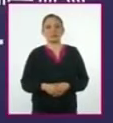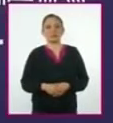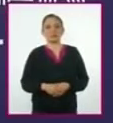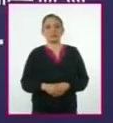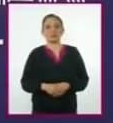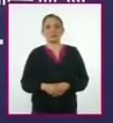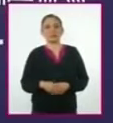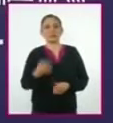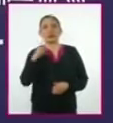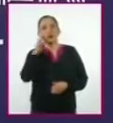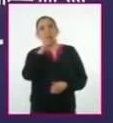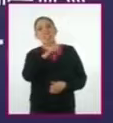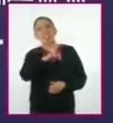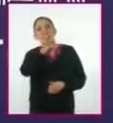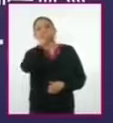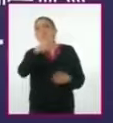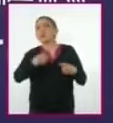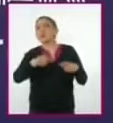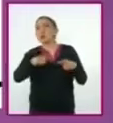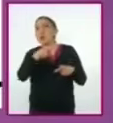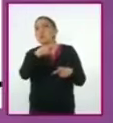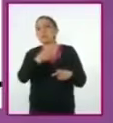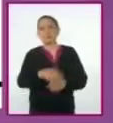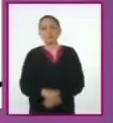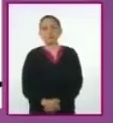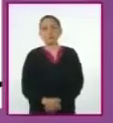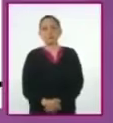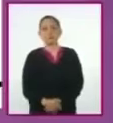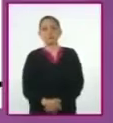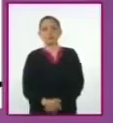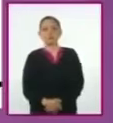¿Qué edad representa el personaje?